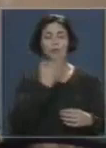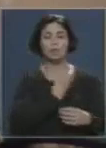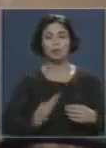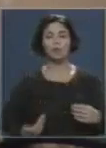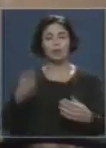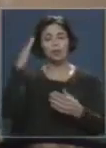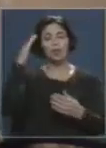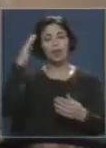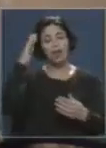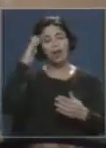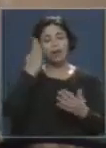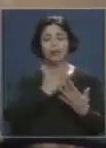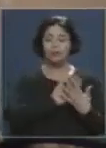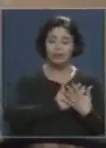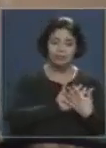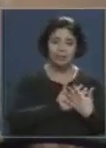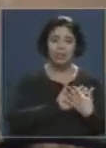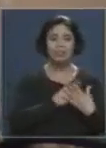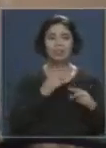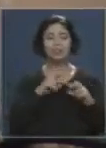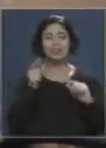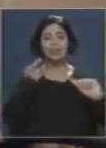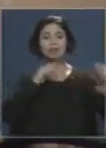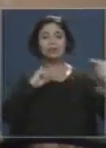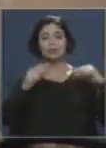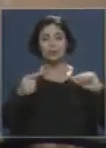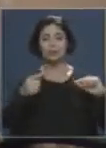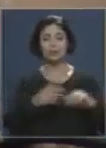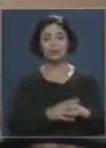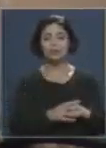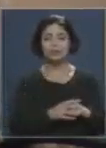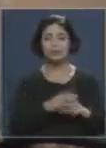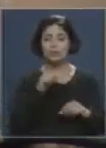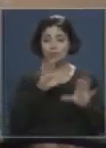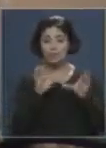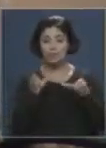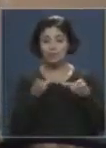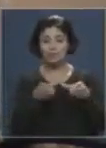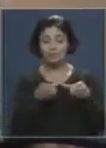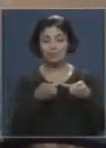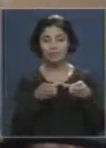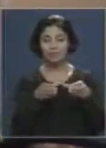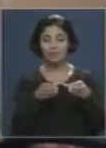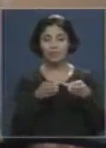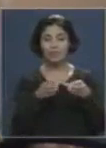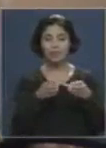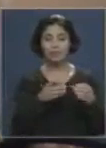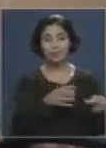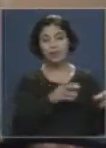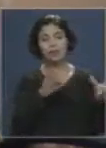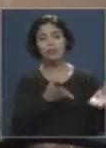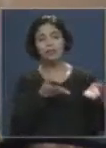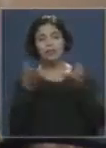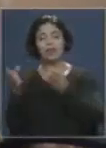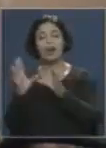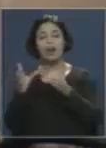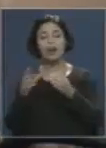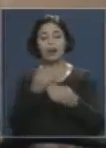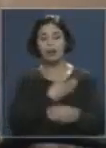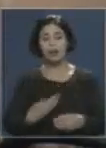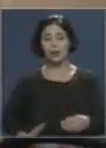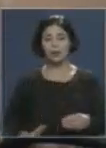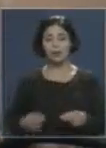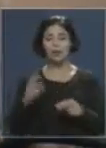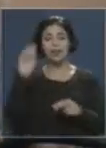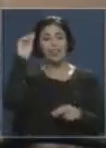presidenta Bachelet de poner en discusión en esa comisión para llevarla al Ejecutivo lo que fue la